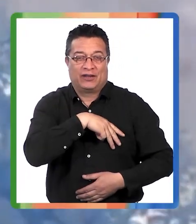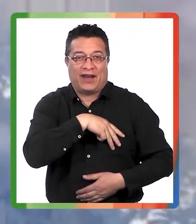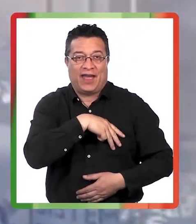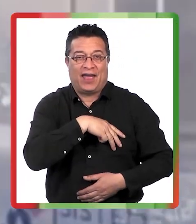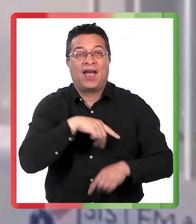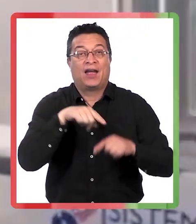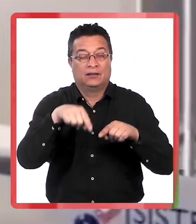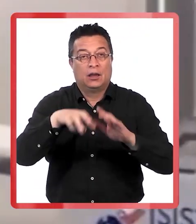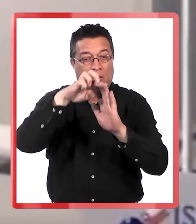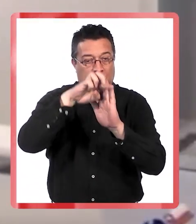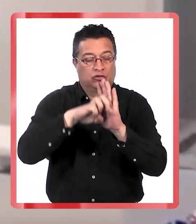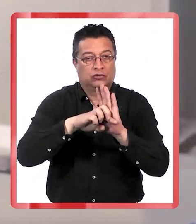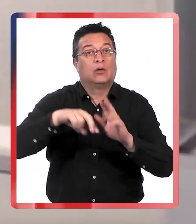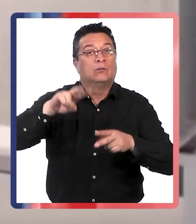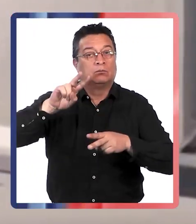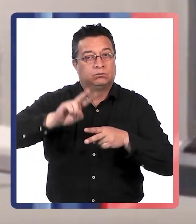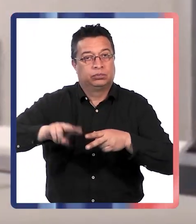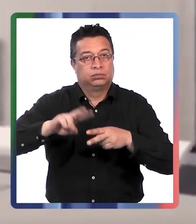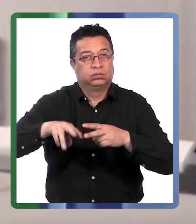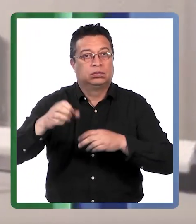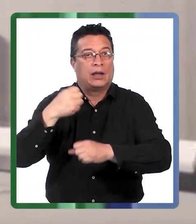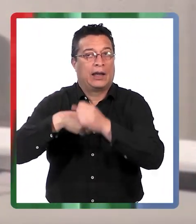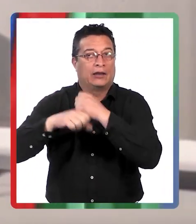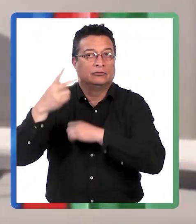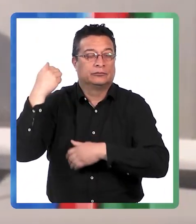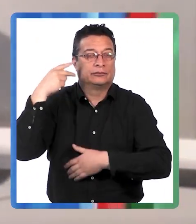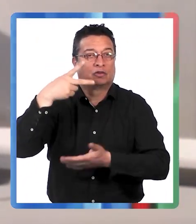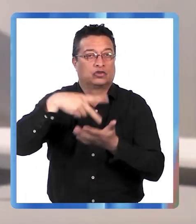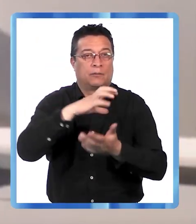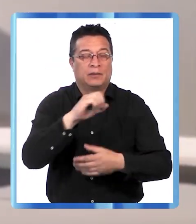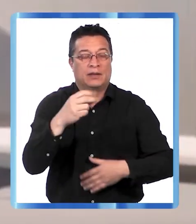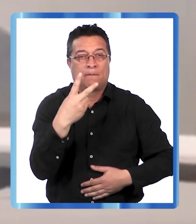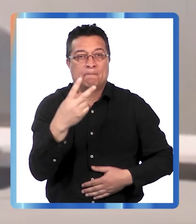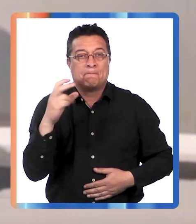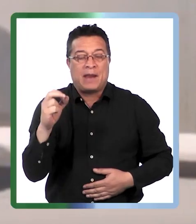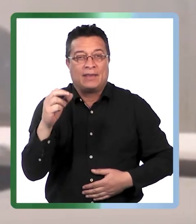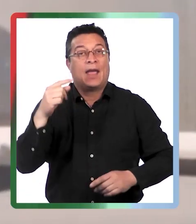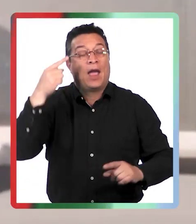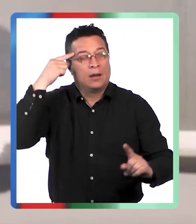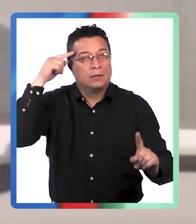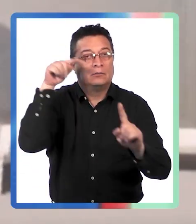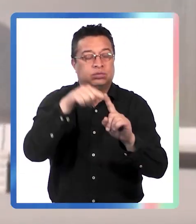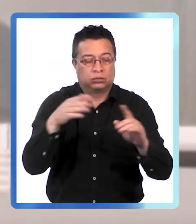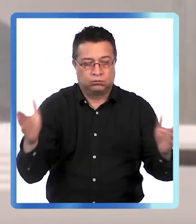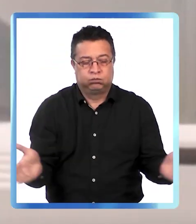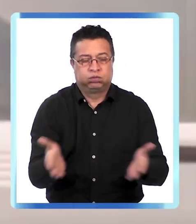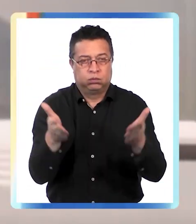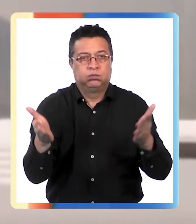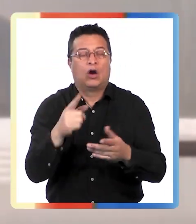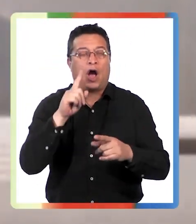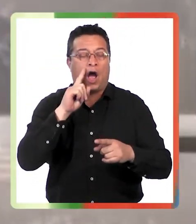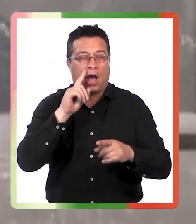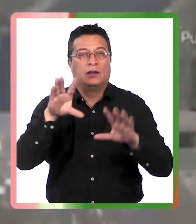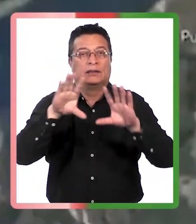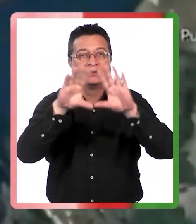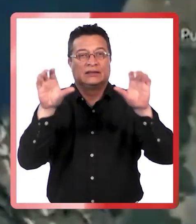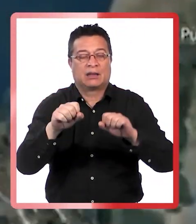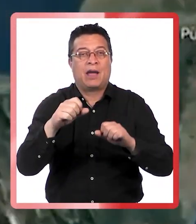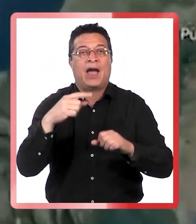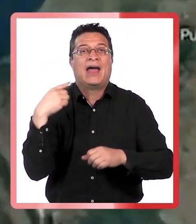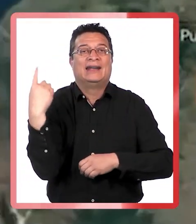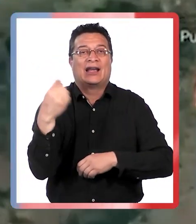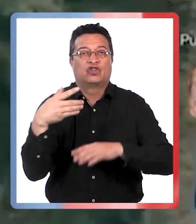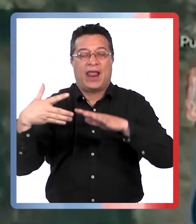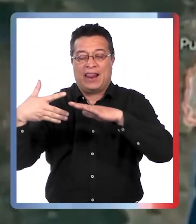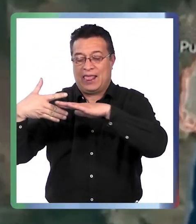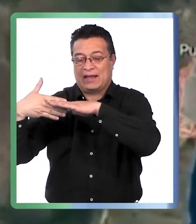trata de un proyecto que se está preparando desde el año 2020 y que tiene como finalidad potenciar el ya existente Sistema Nacional Satelital